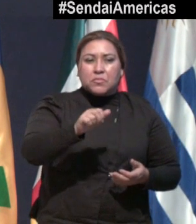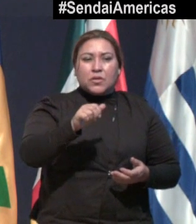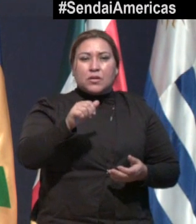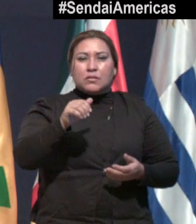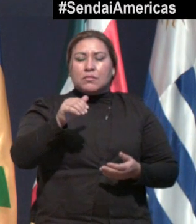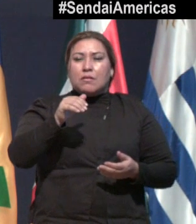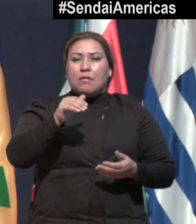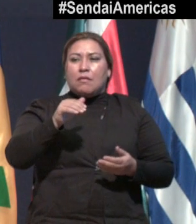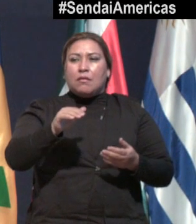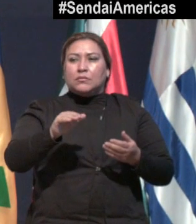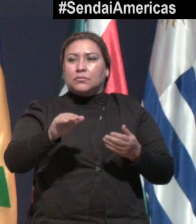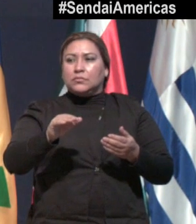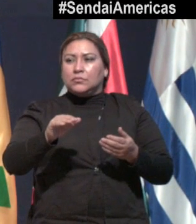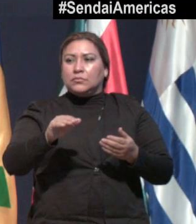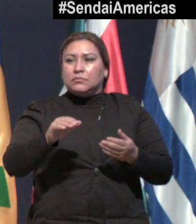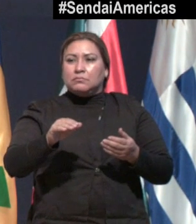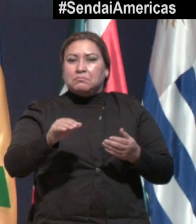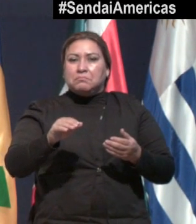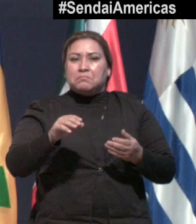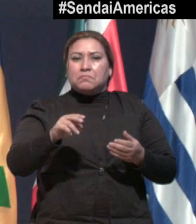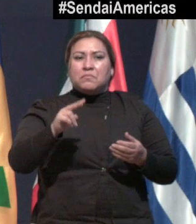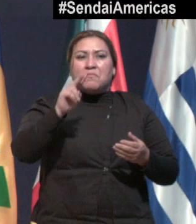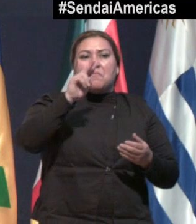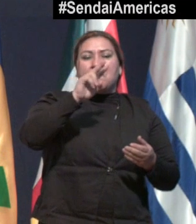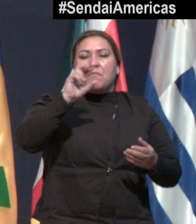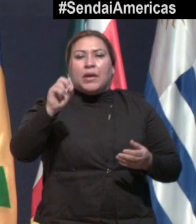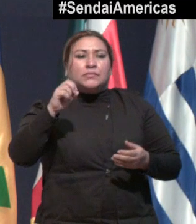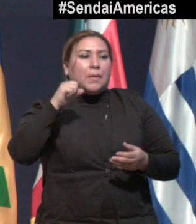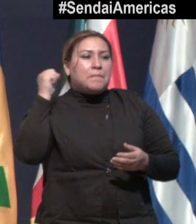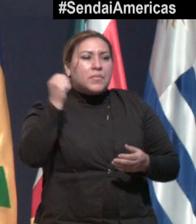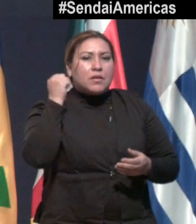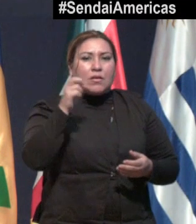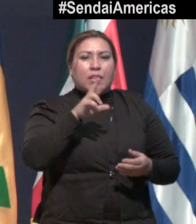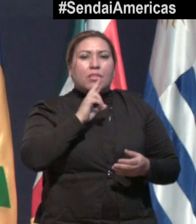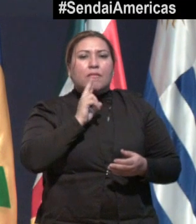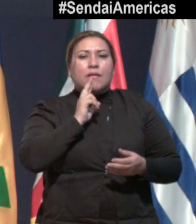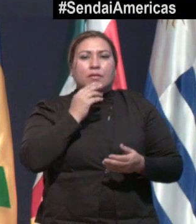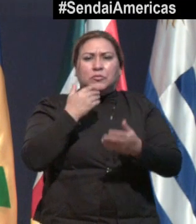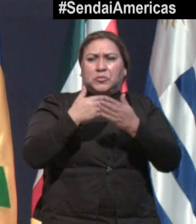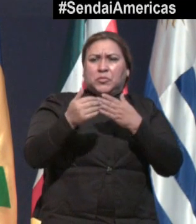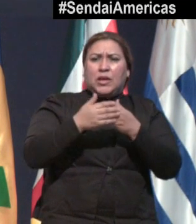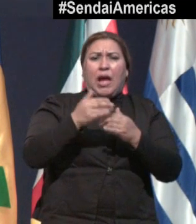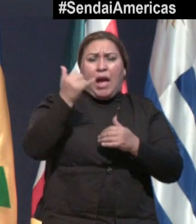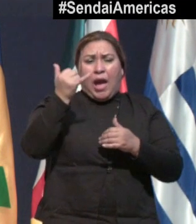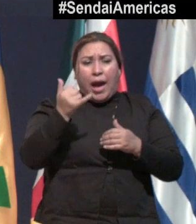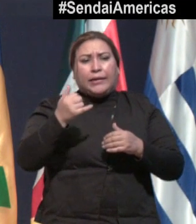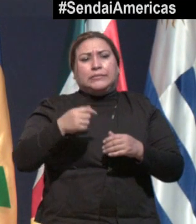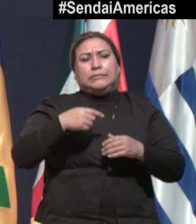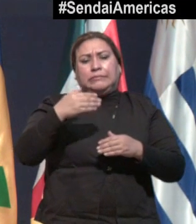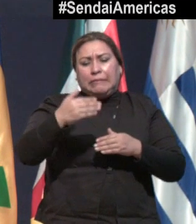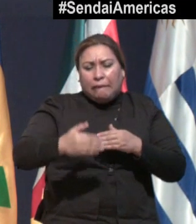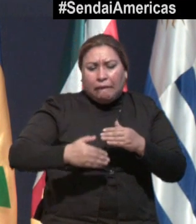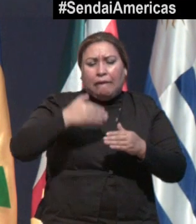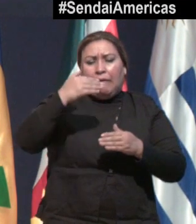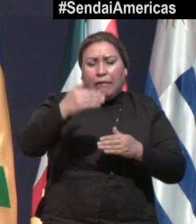ser 20 millones o 20 billones de dólares, eso no importa, hay eventos todos los años, pero cuando uno